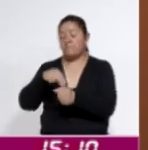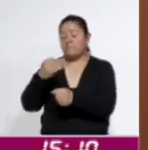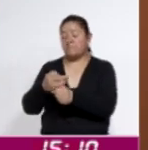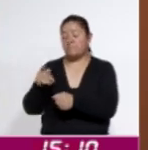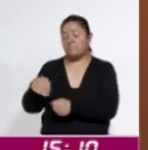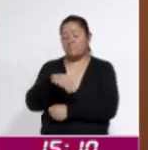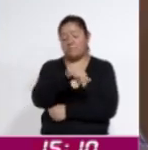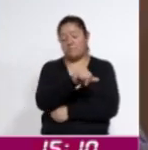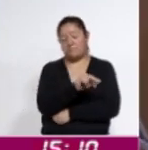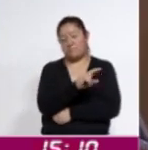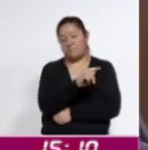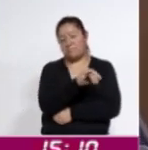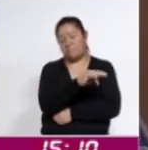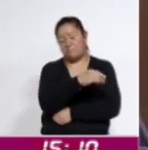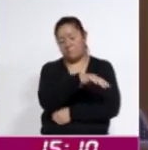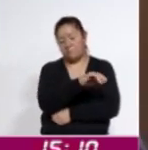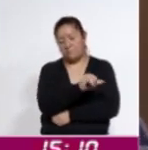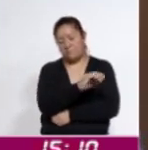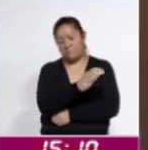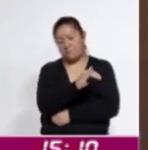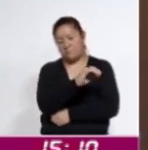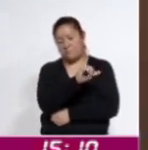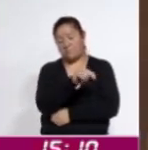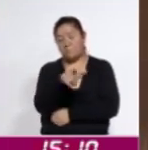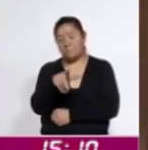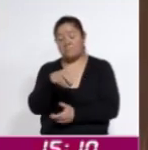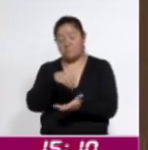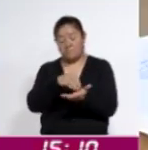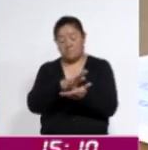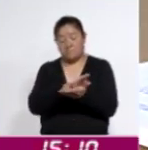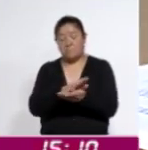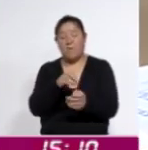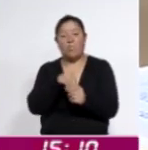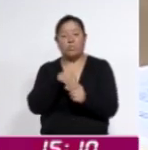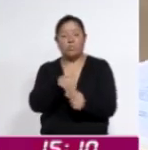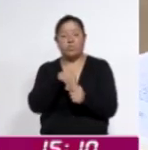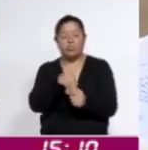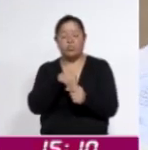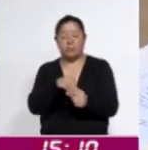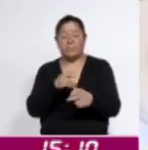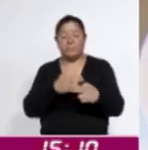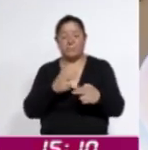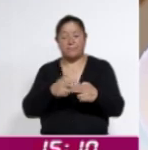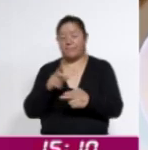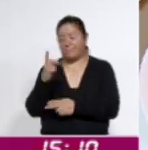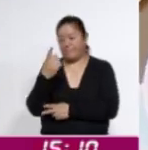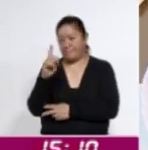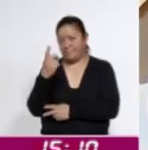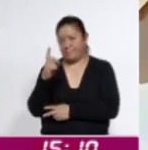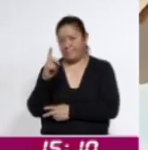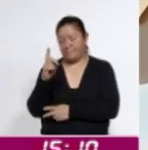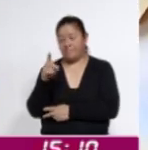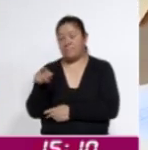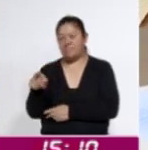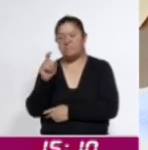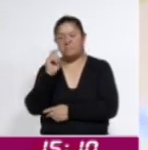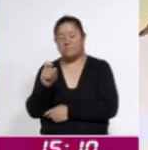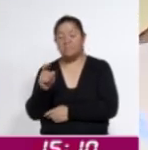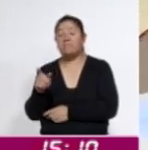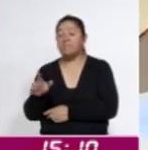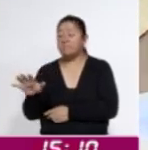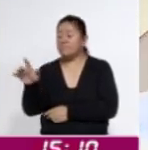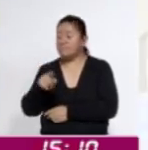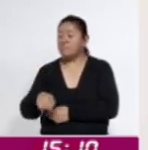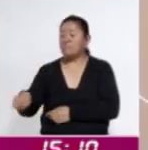las agendas de los notarios en el estado se encuentran prácticamente llenas hasta finales del año, lo que refleja una alta demanda en este tipo